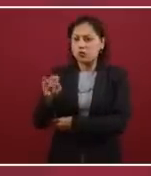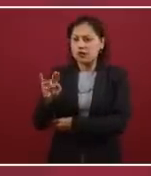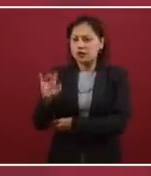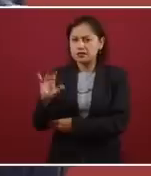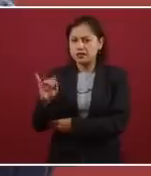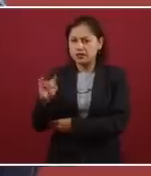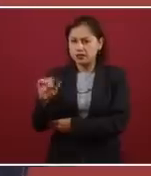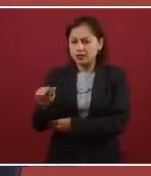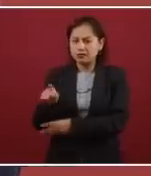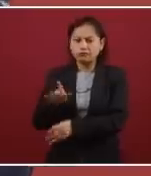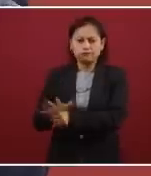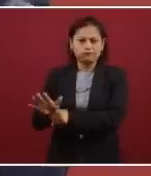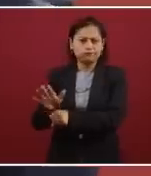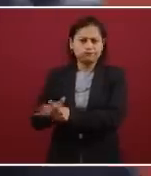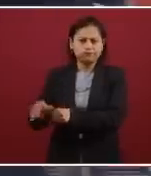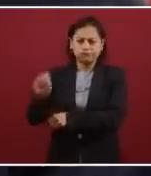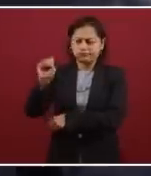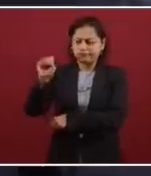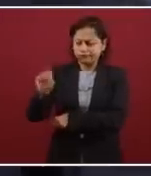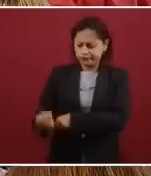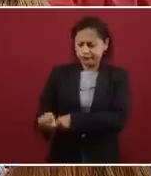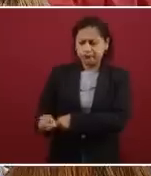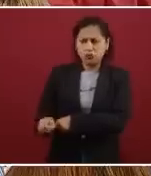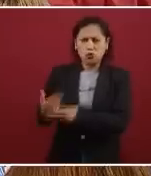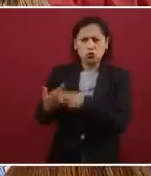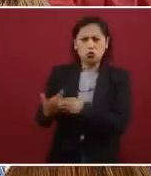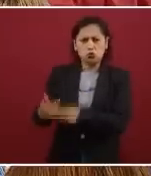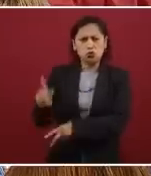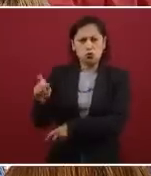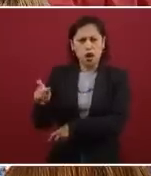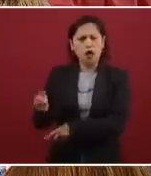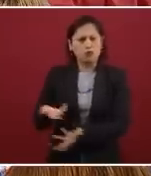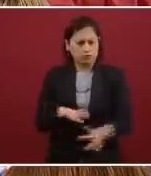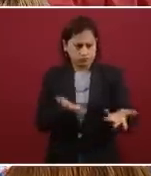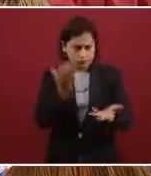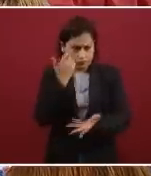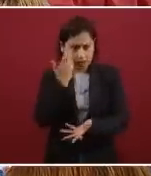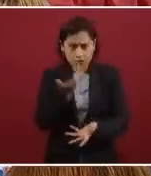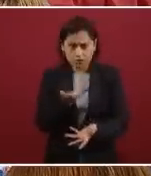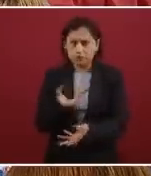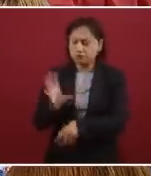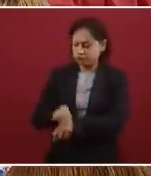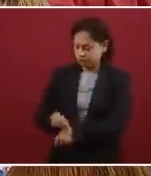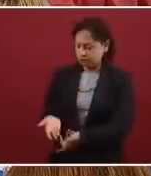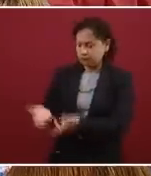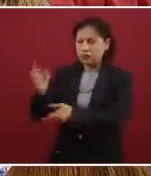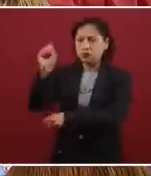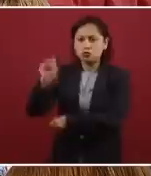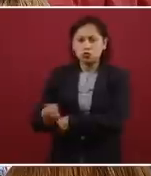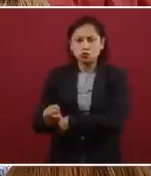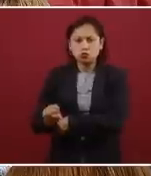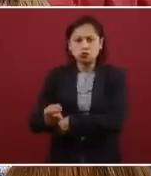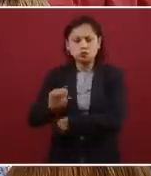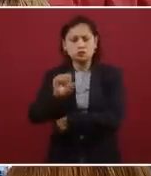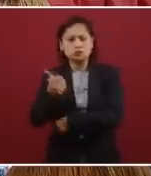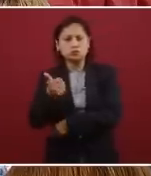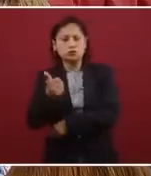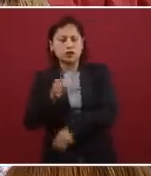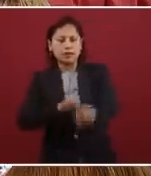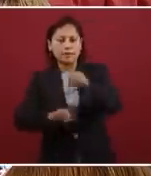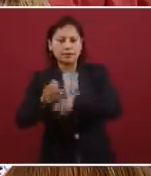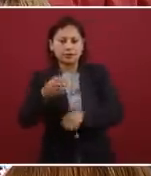ahí está el 70% del agua del país, cuencas lecheras, lo mismo. ¿Qué es la